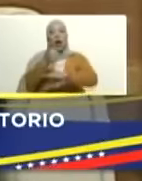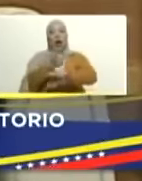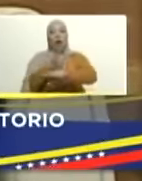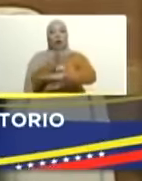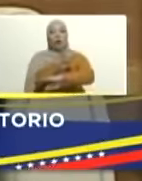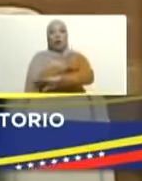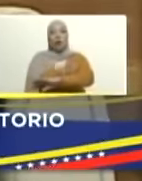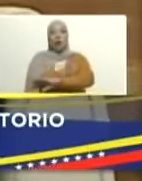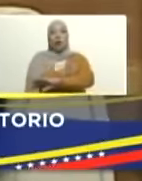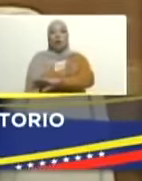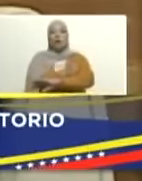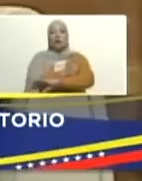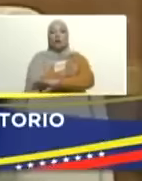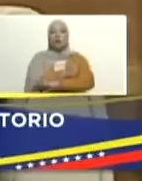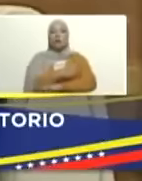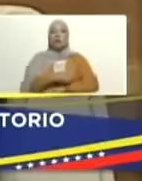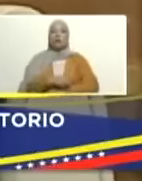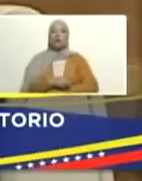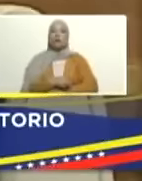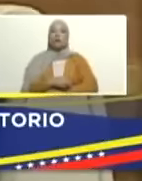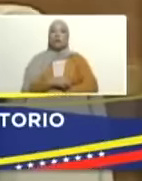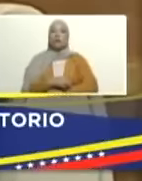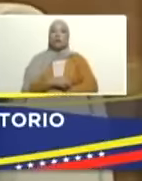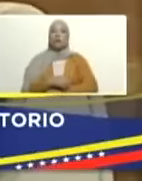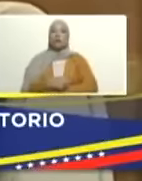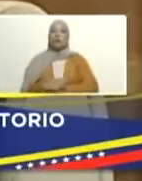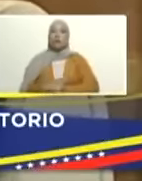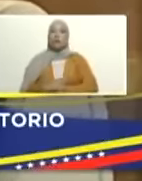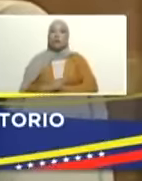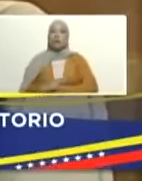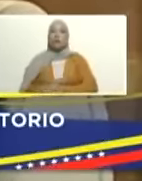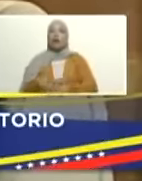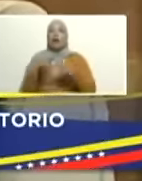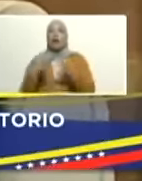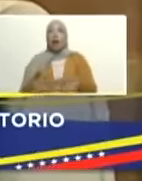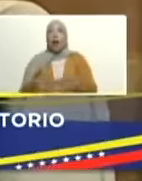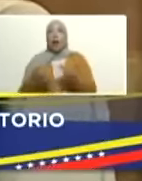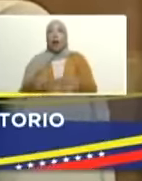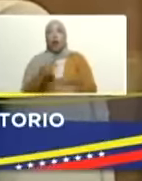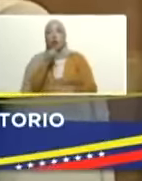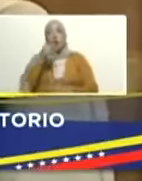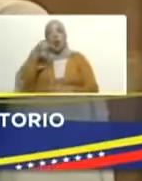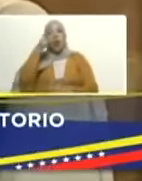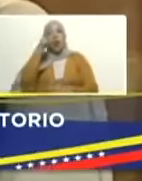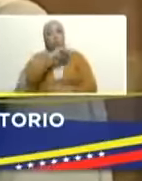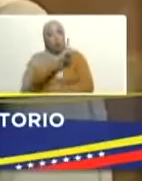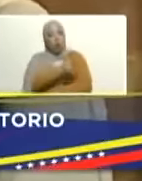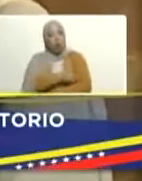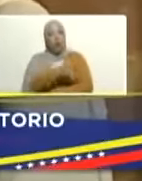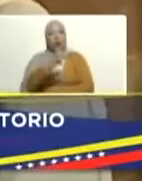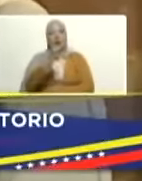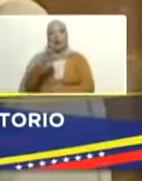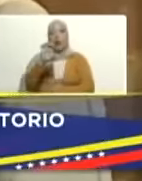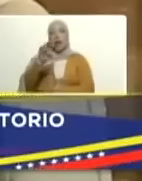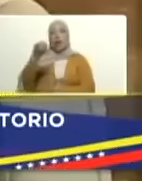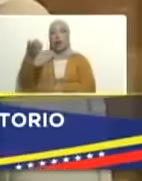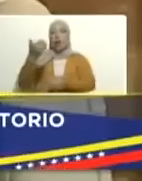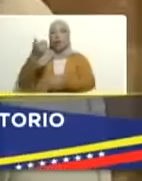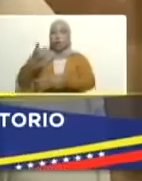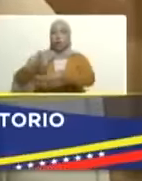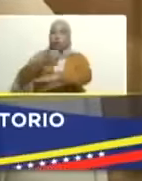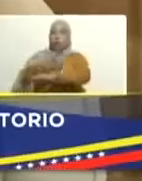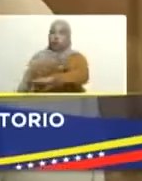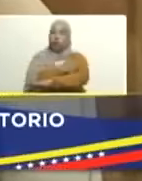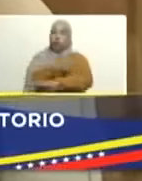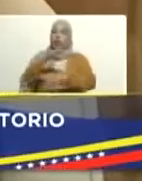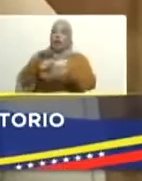manera natural, que de manera consuetudinaria realiza el Poder Electoral de todas las partes del